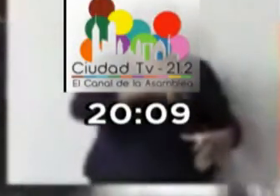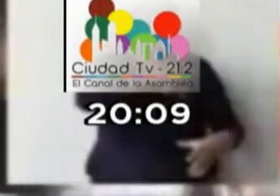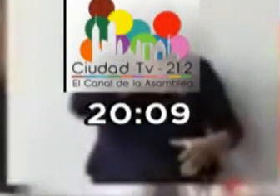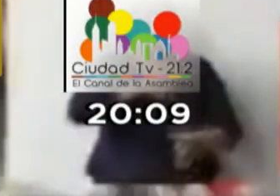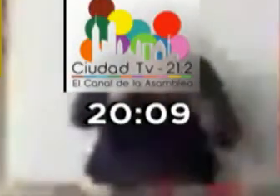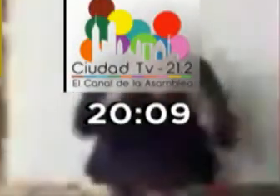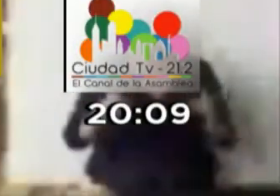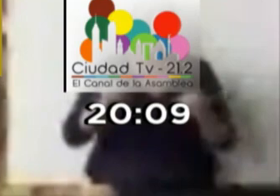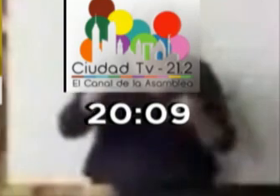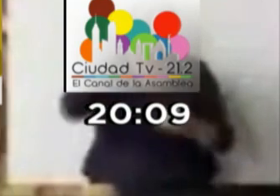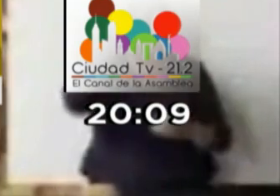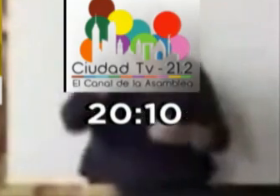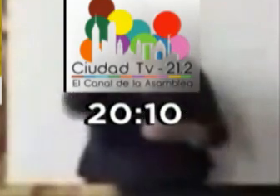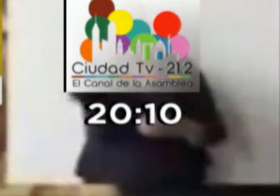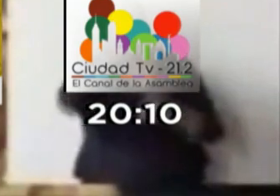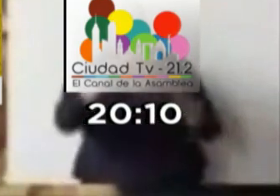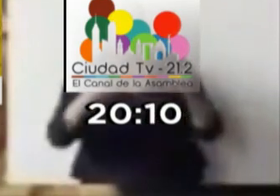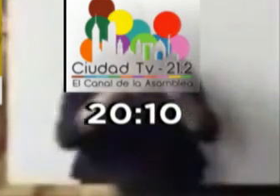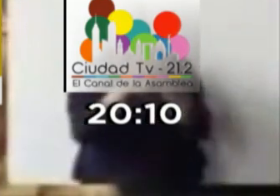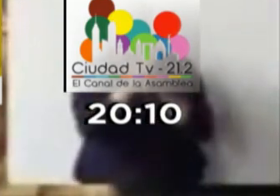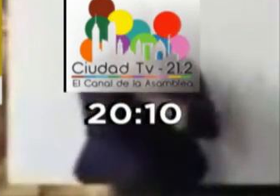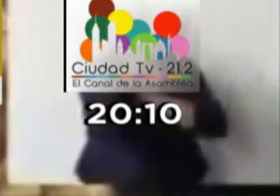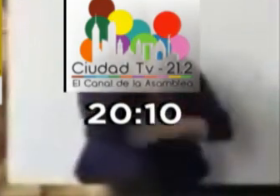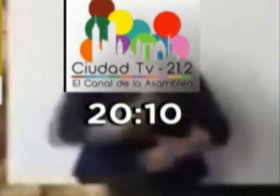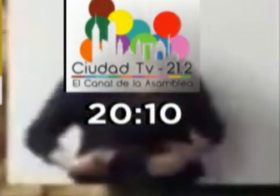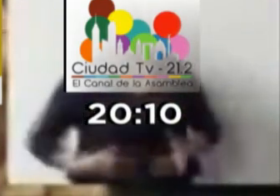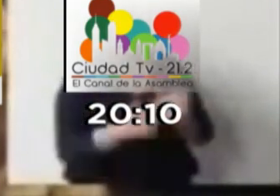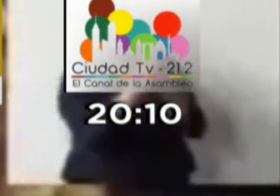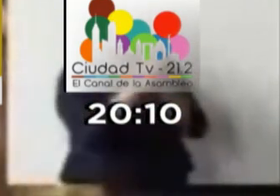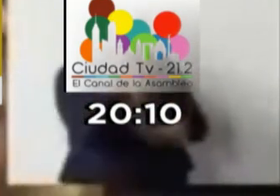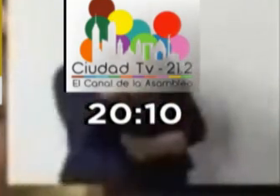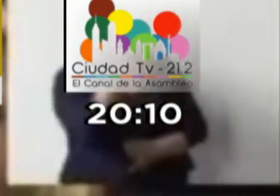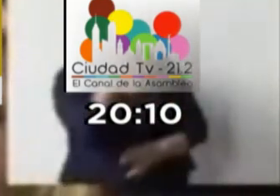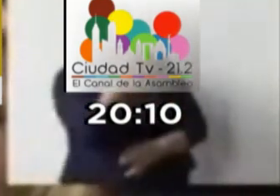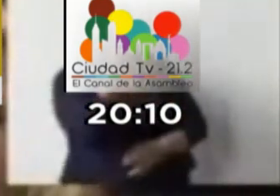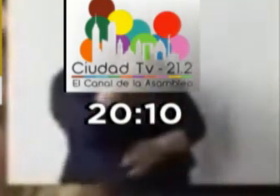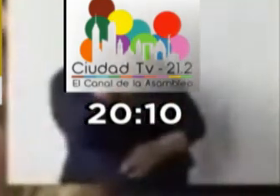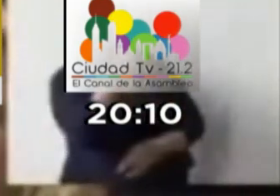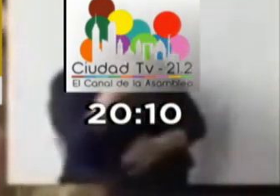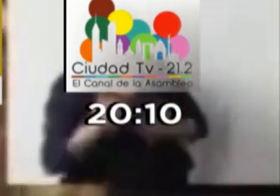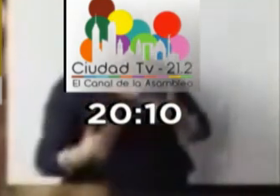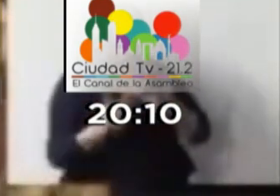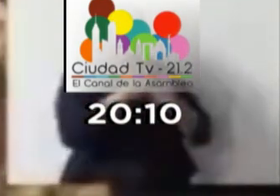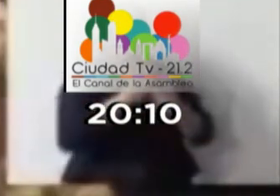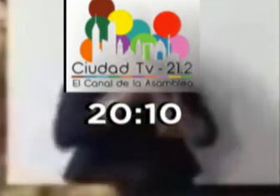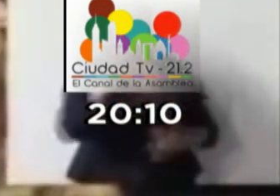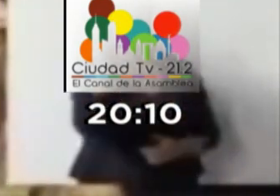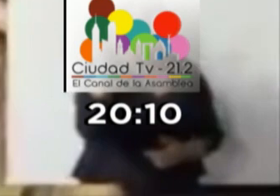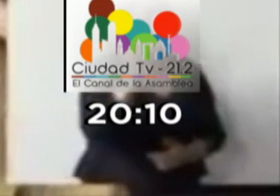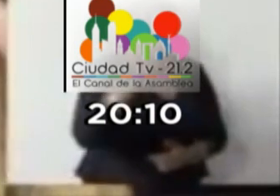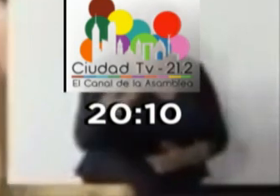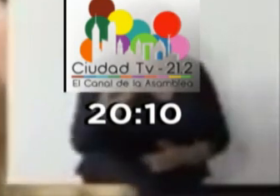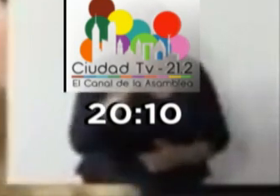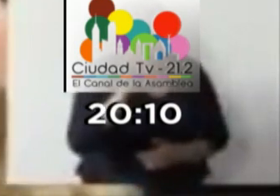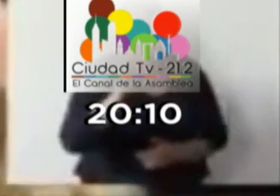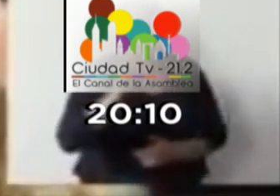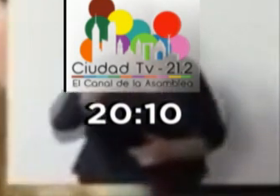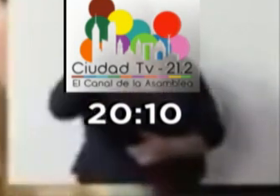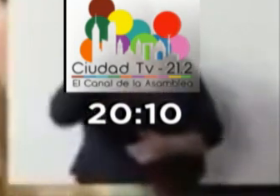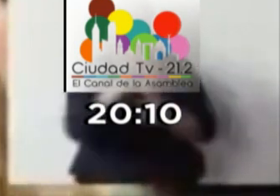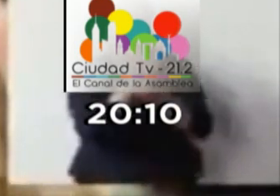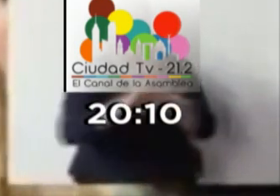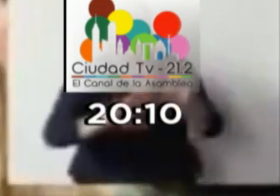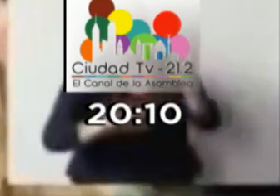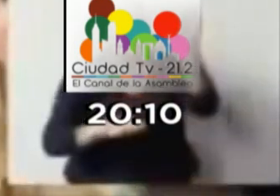peticiones de justicia, llanto desbordado y hasta personas al borde del colapso es lo que se vivió este viernes en el Centro